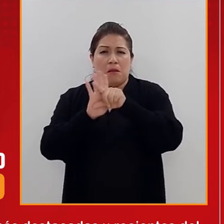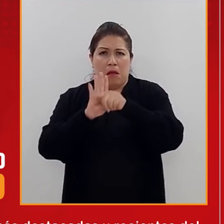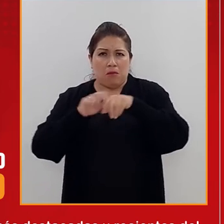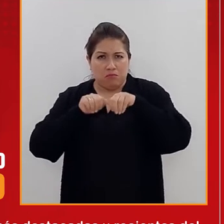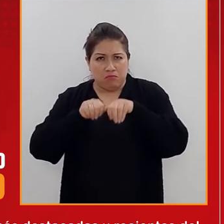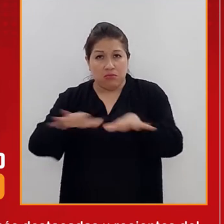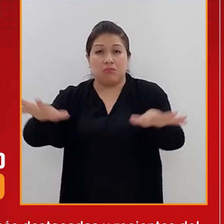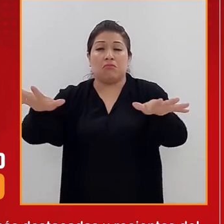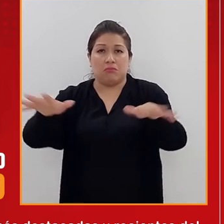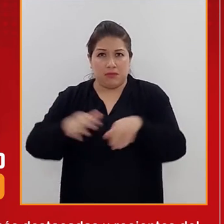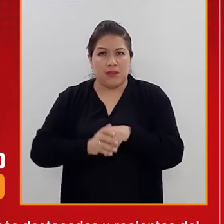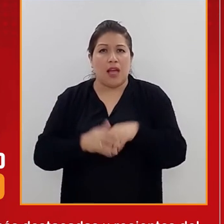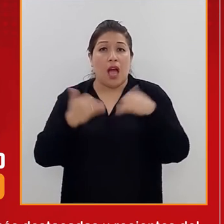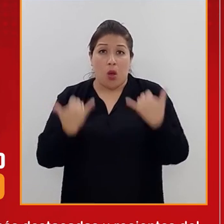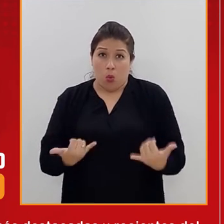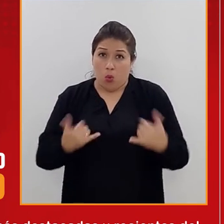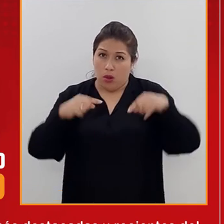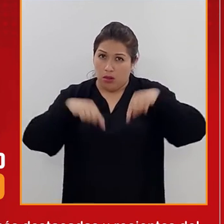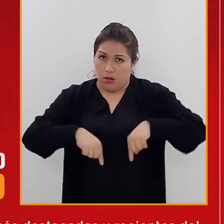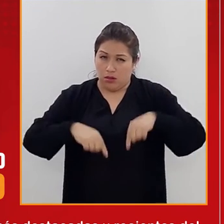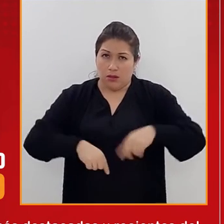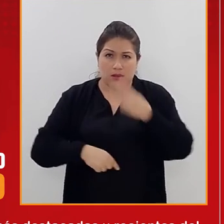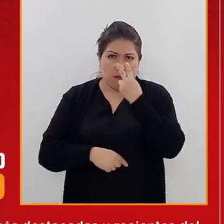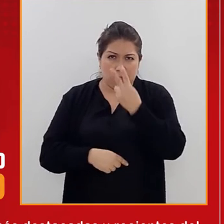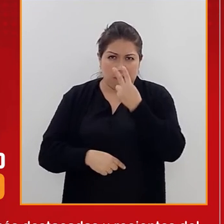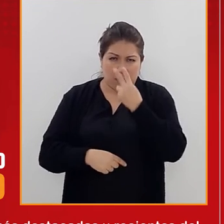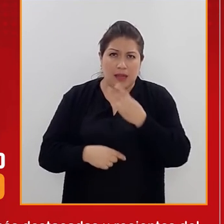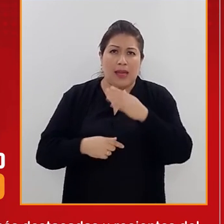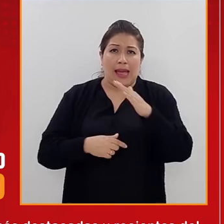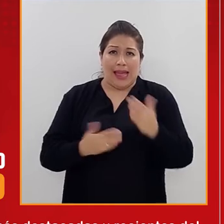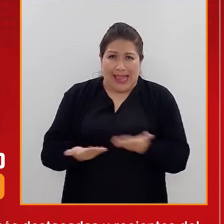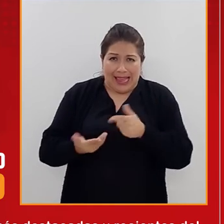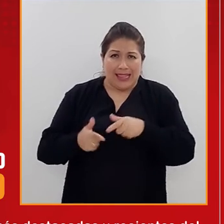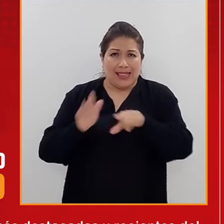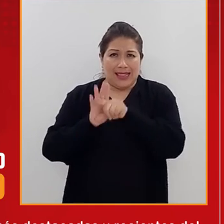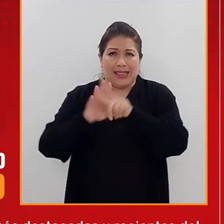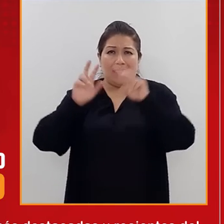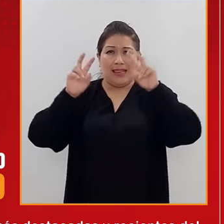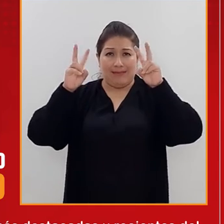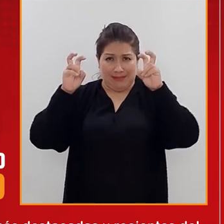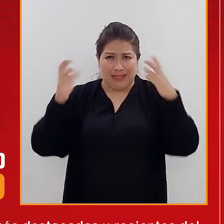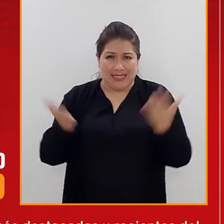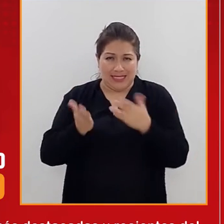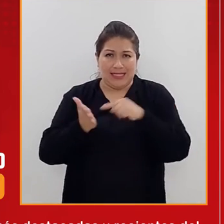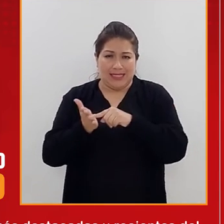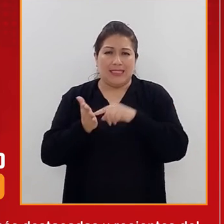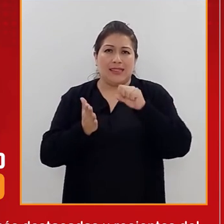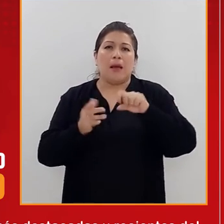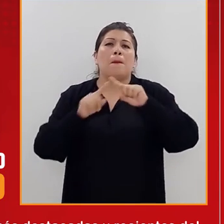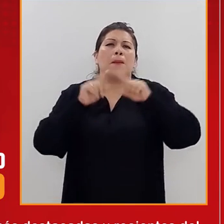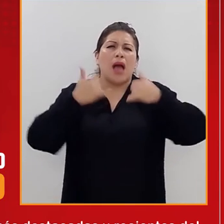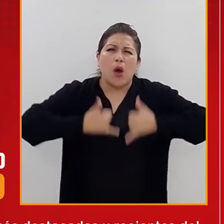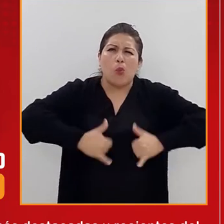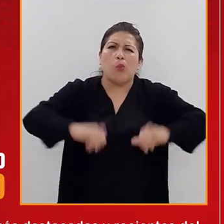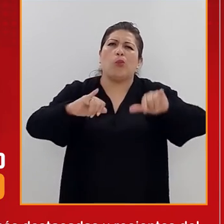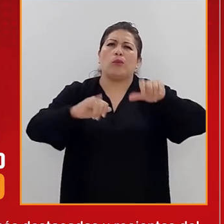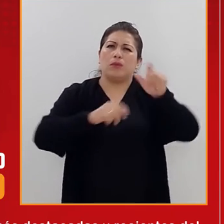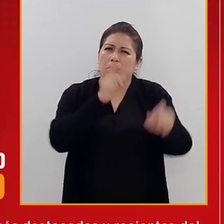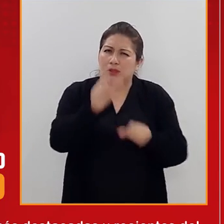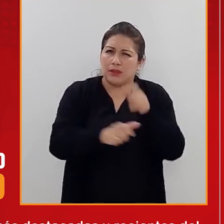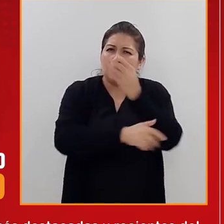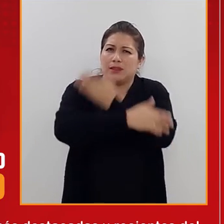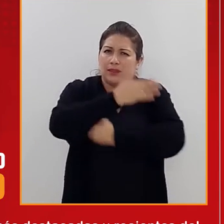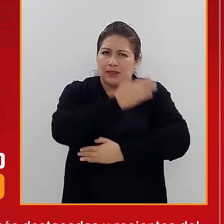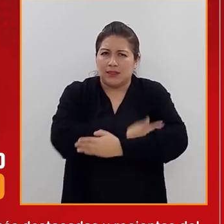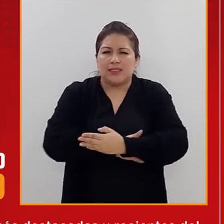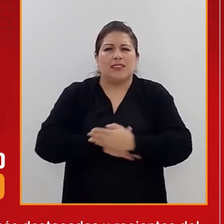se publicó su reglamento. En la actualidad, a pesar del marco legal existente, las personas con discapacidad